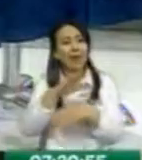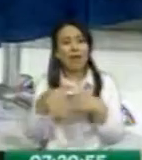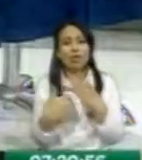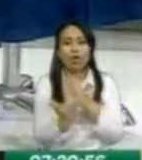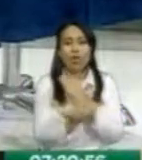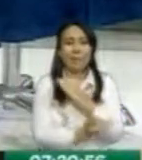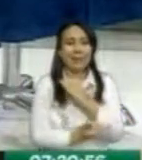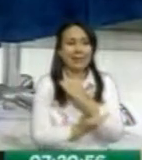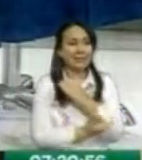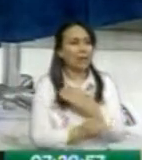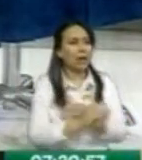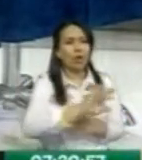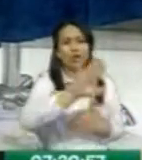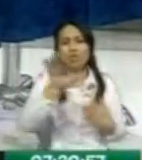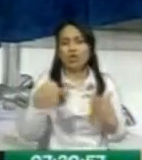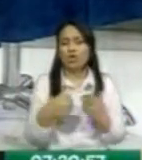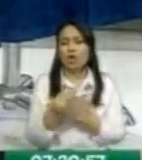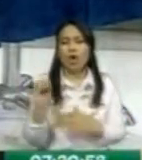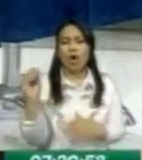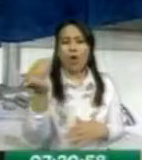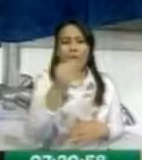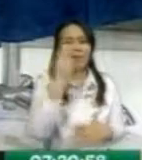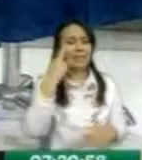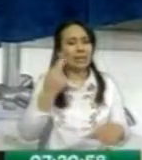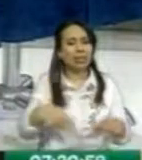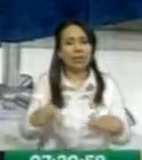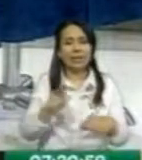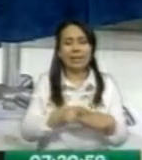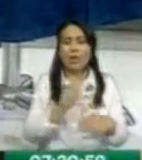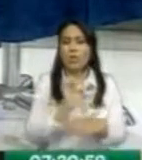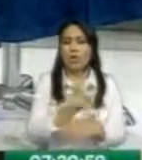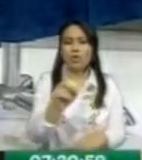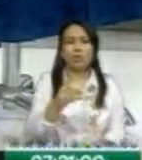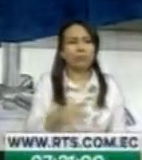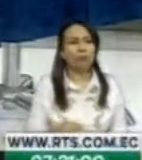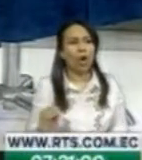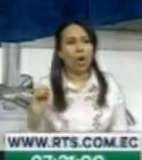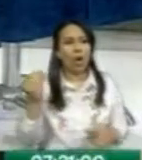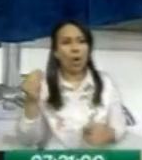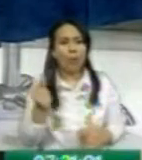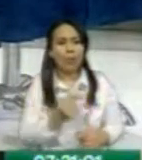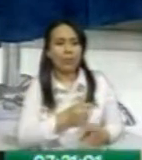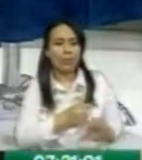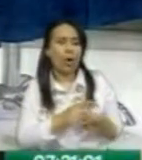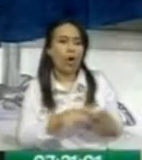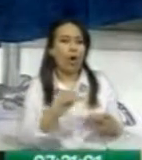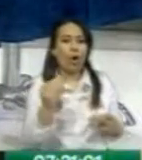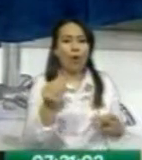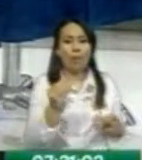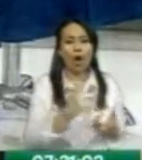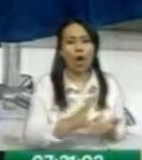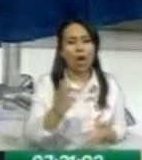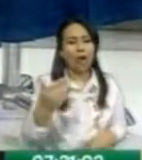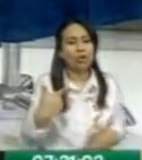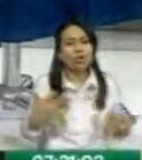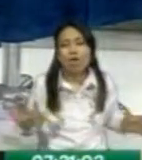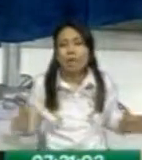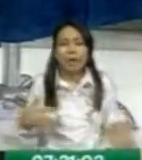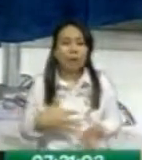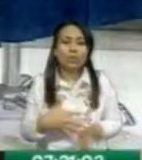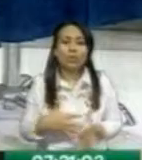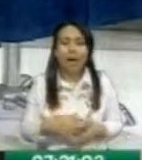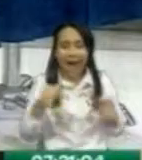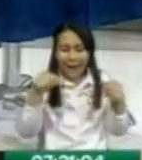país, para los jóvenes para a nivel todo nacional. El país a nivel nacional. No distinguimos si es un joven universitario, si es un joven que no tiene estudios.